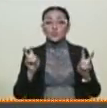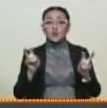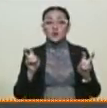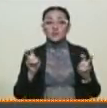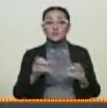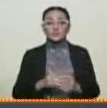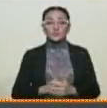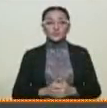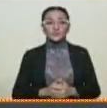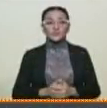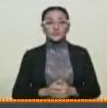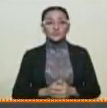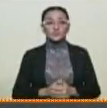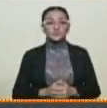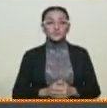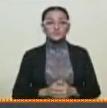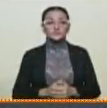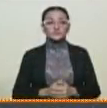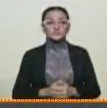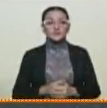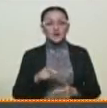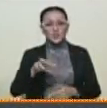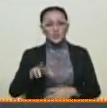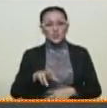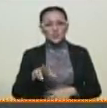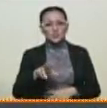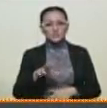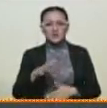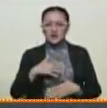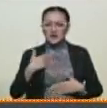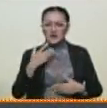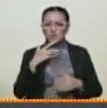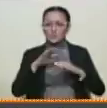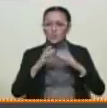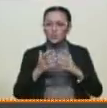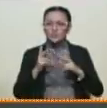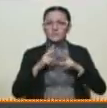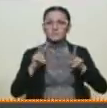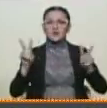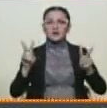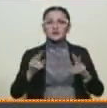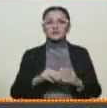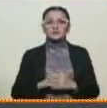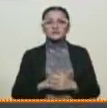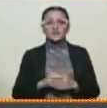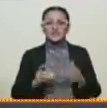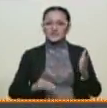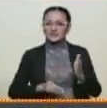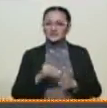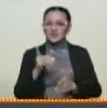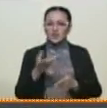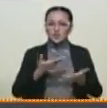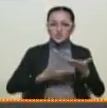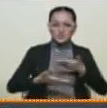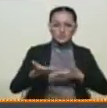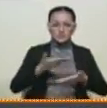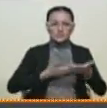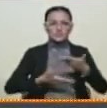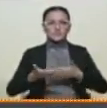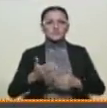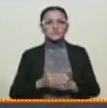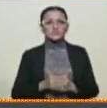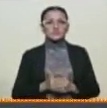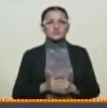emergente. La ruta de los que queremos un mundo de paz, de desarrollo compartido,